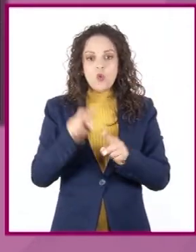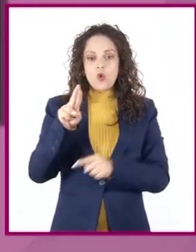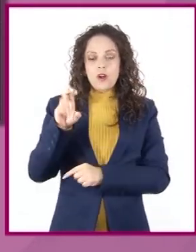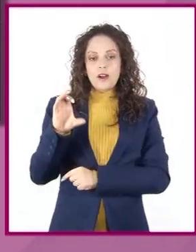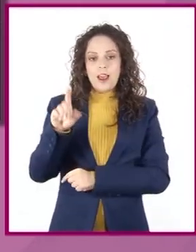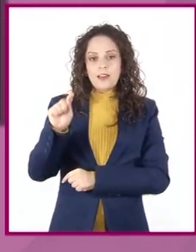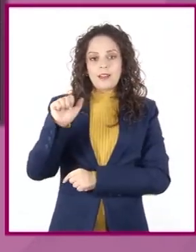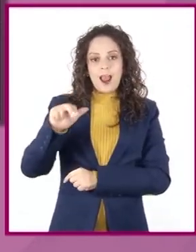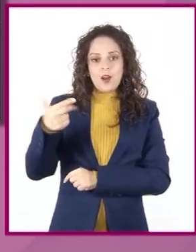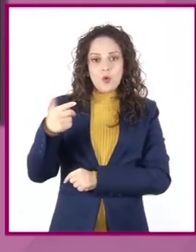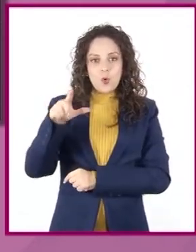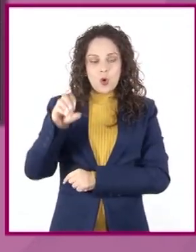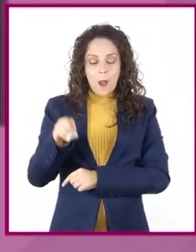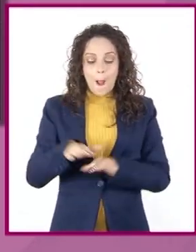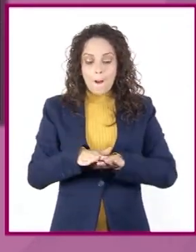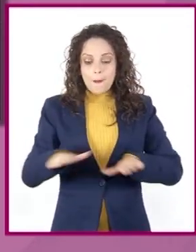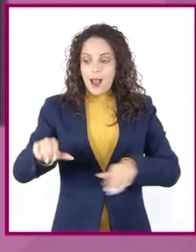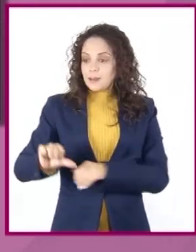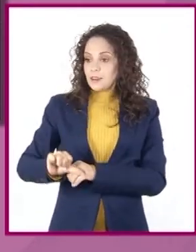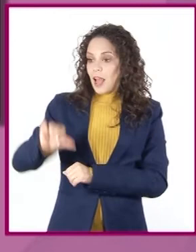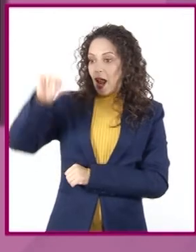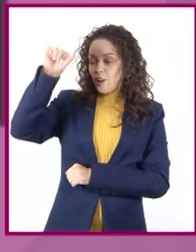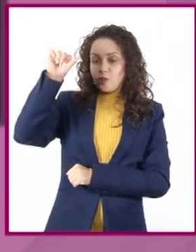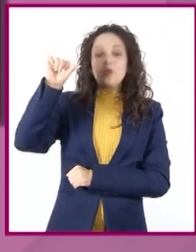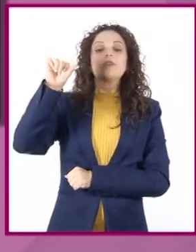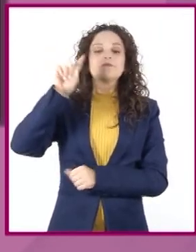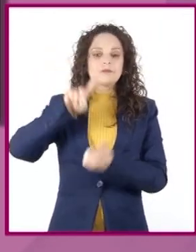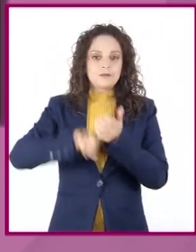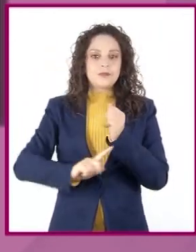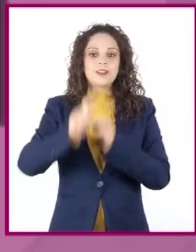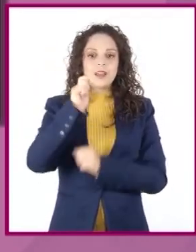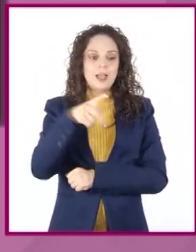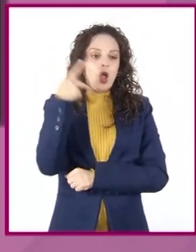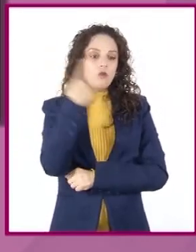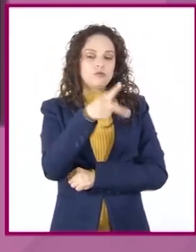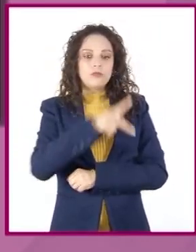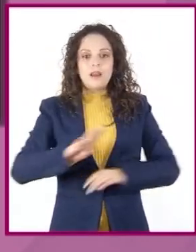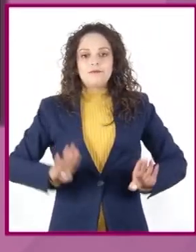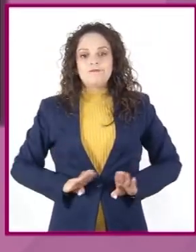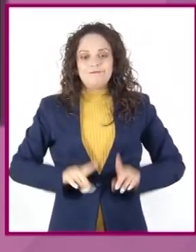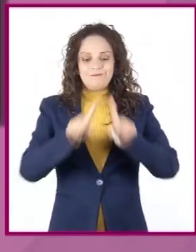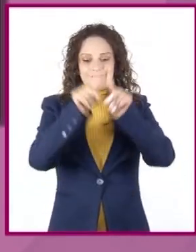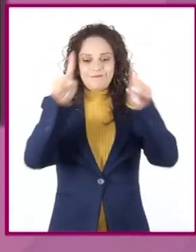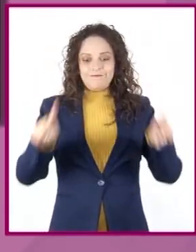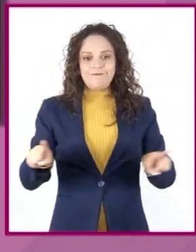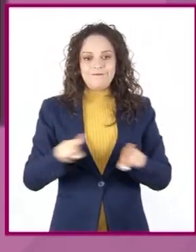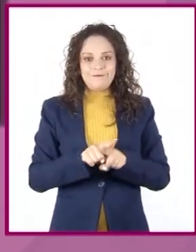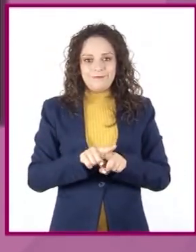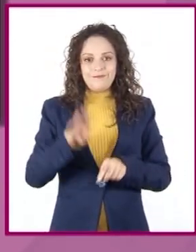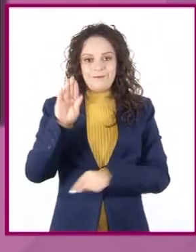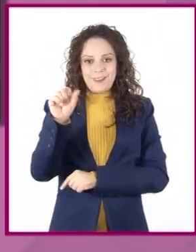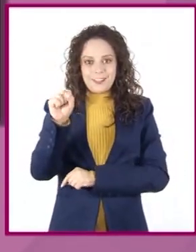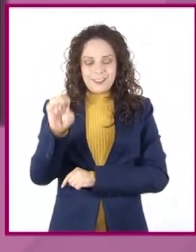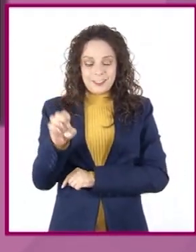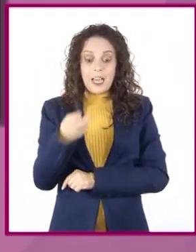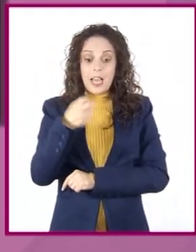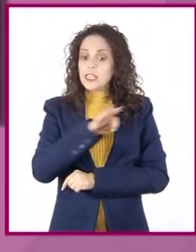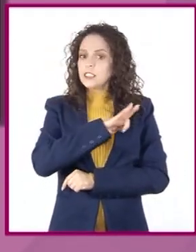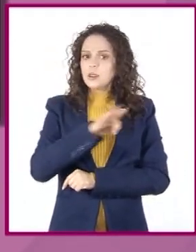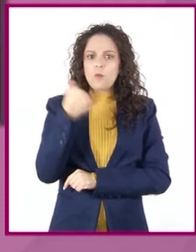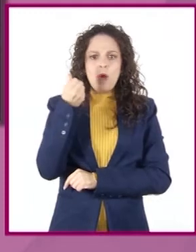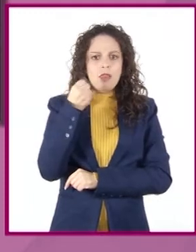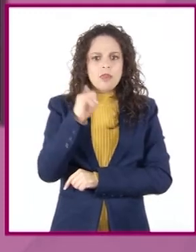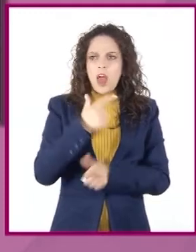su base y su altura eran parte de los lados del rectángulo. ¿Podría ocurrir lo mismo con cualquier